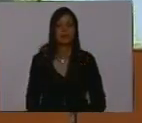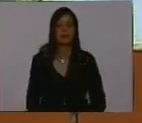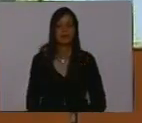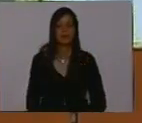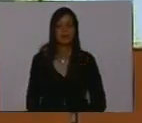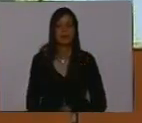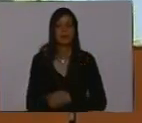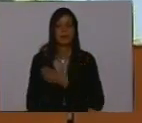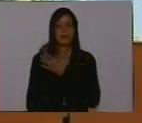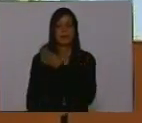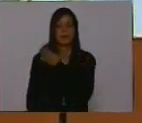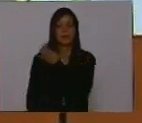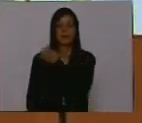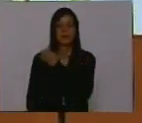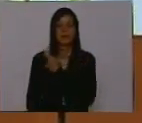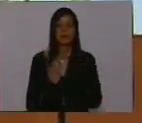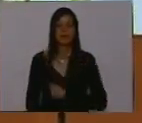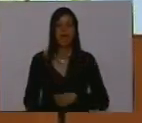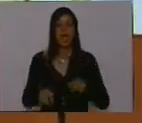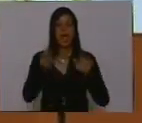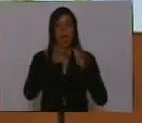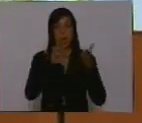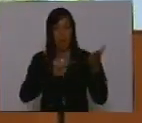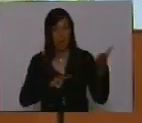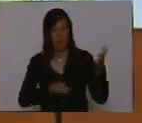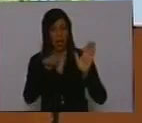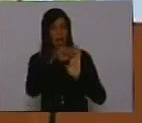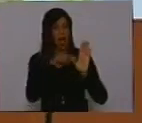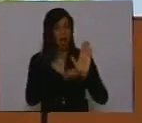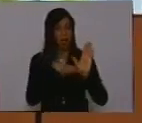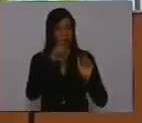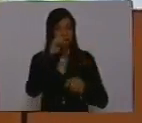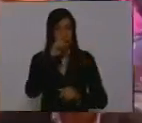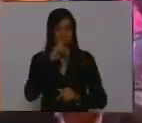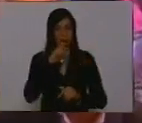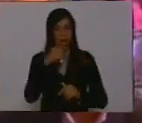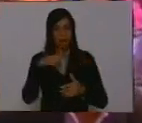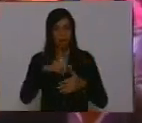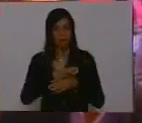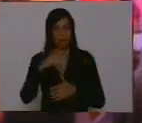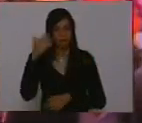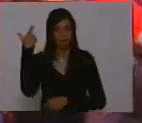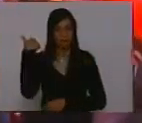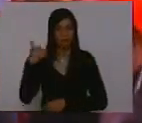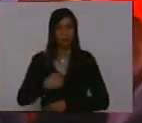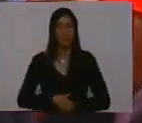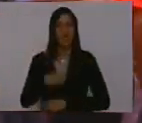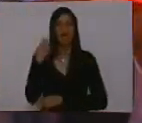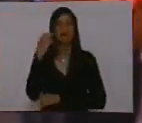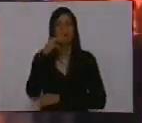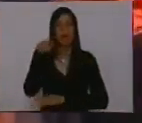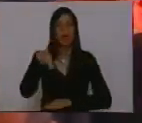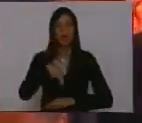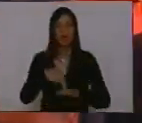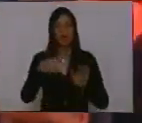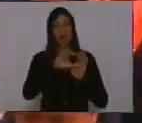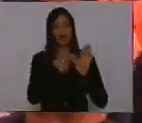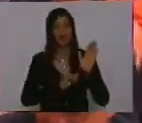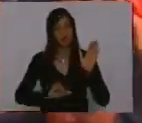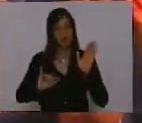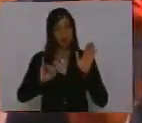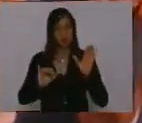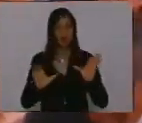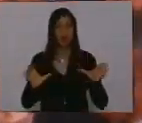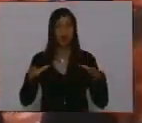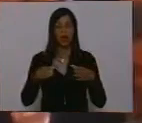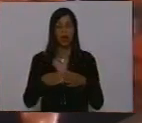¿Puede dar lectura al acta anterior? Asamblea Nacional Constituyente de la República Bolivariana de Venezuela, sesión